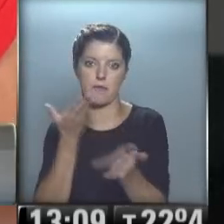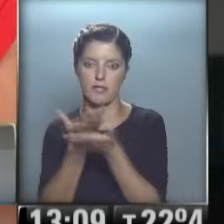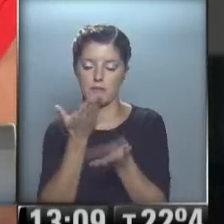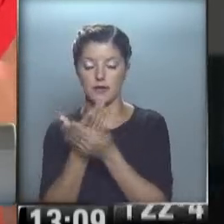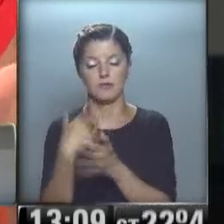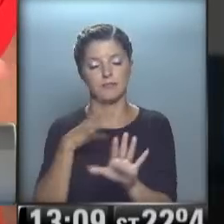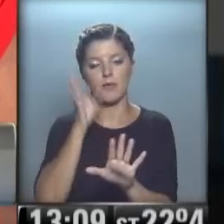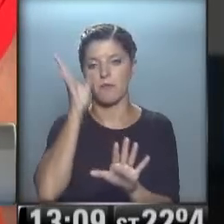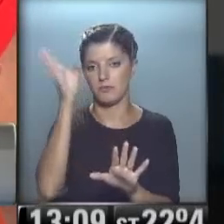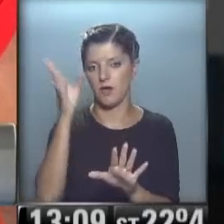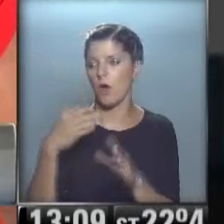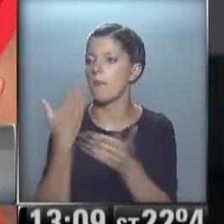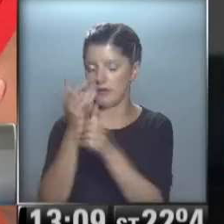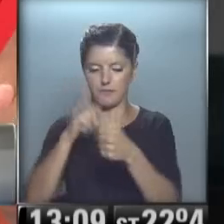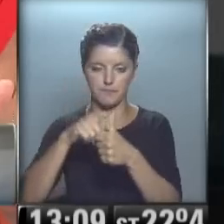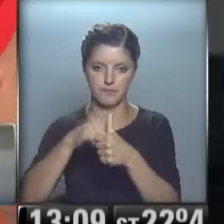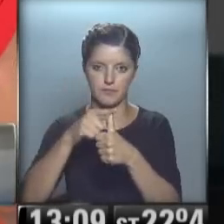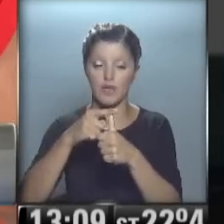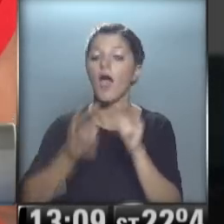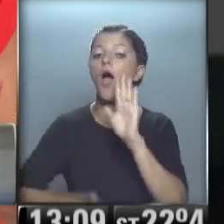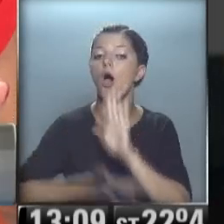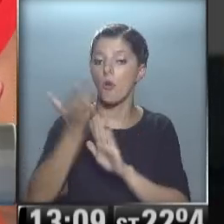También hay que decir, le exigía aumento